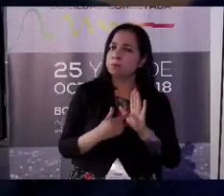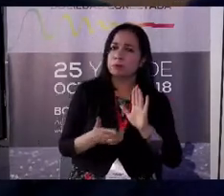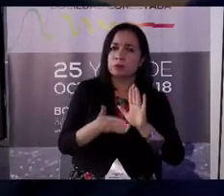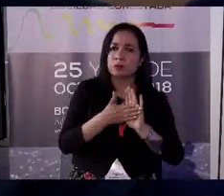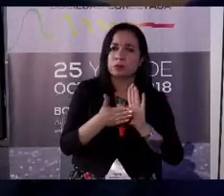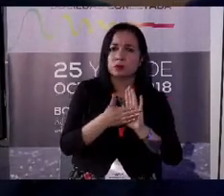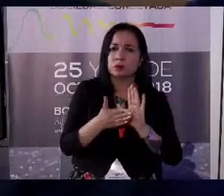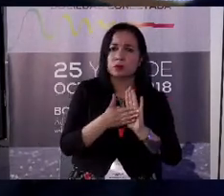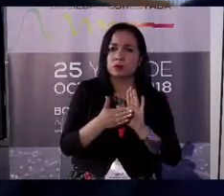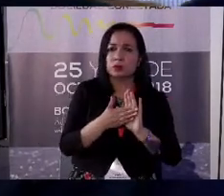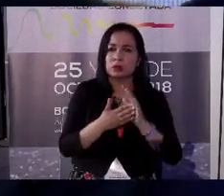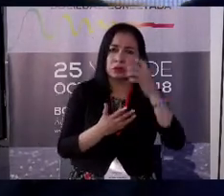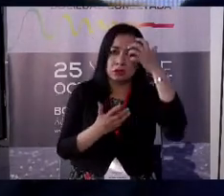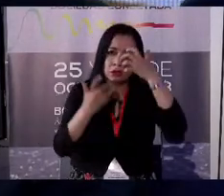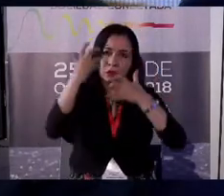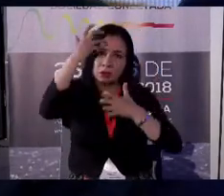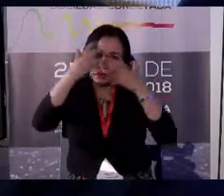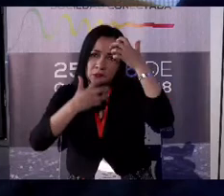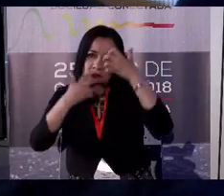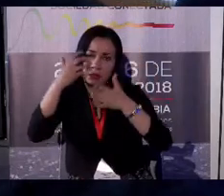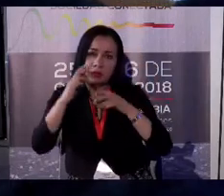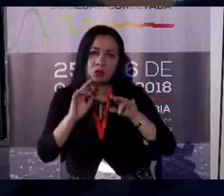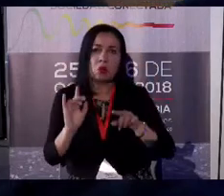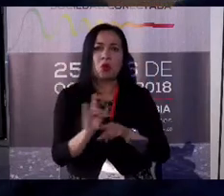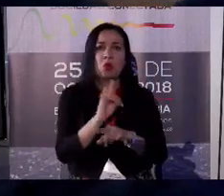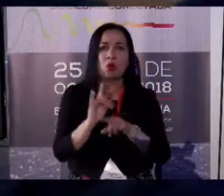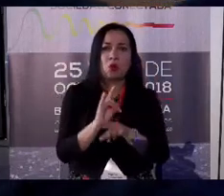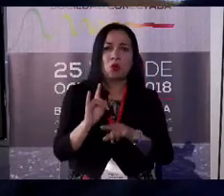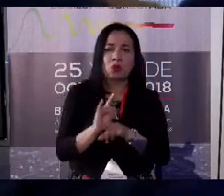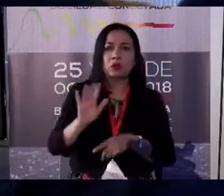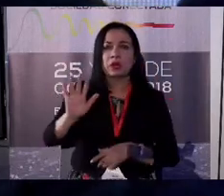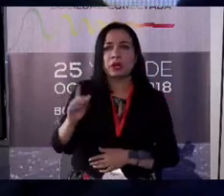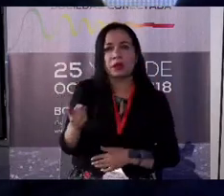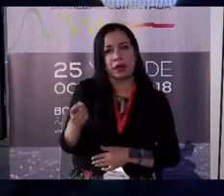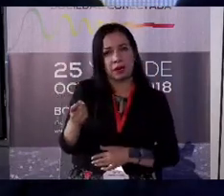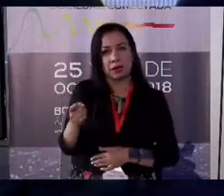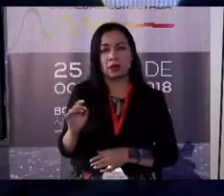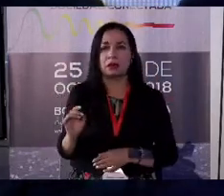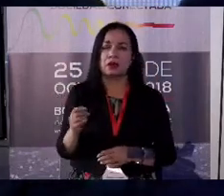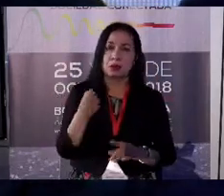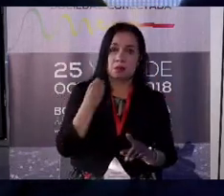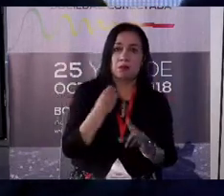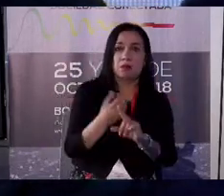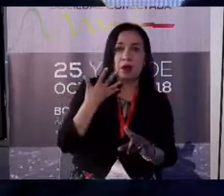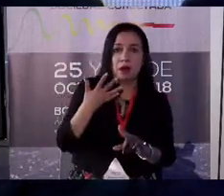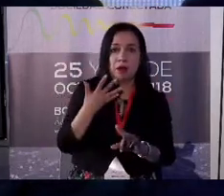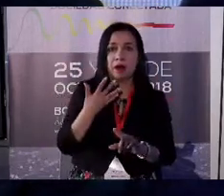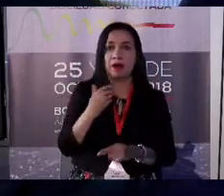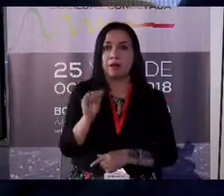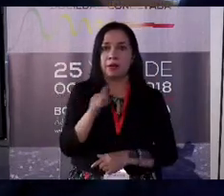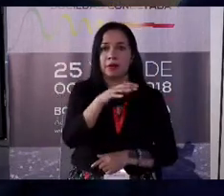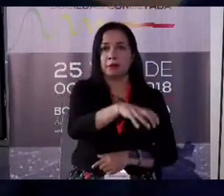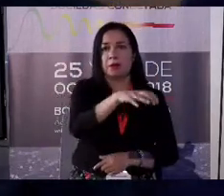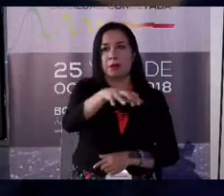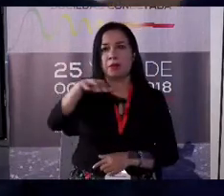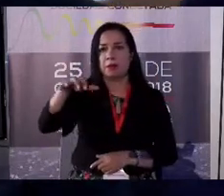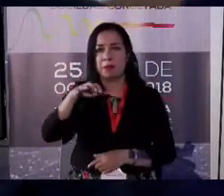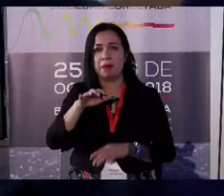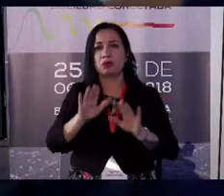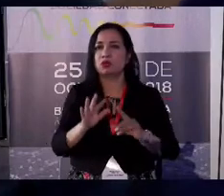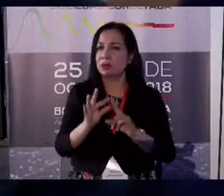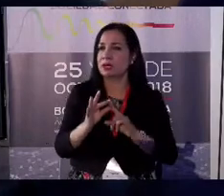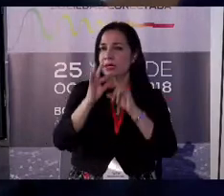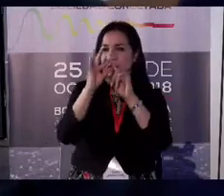hemos evaluado que los casos de uso de quinta generación van a impactar 10 sectores fundamentales de las